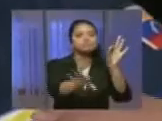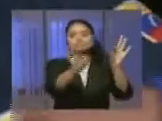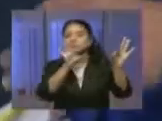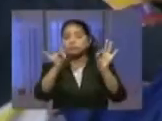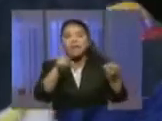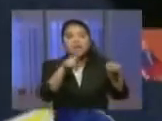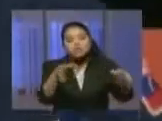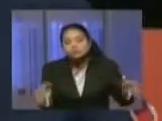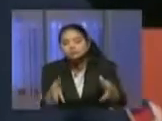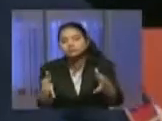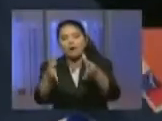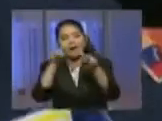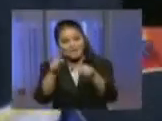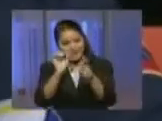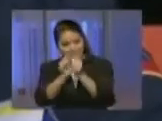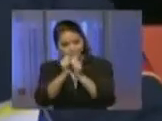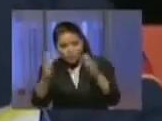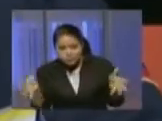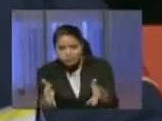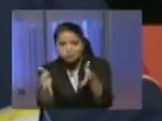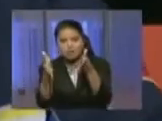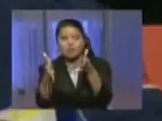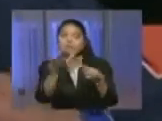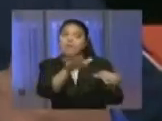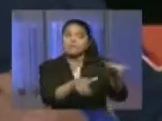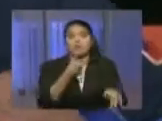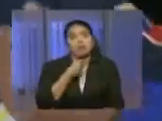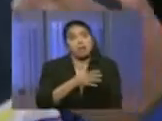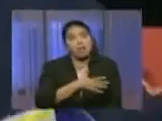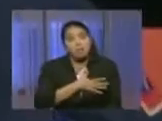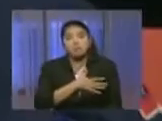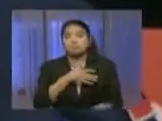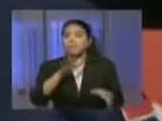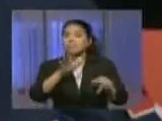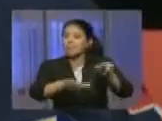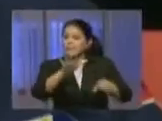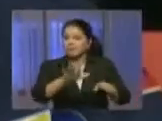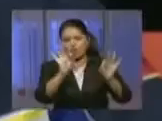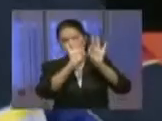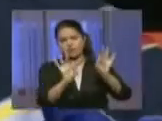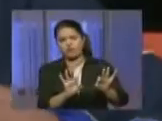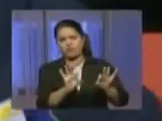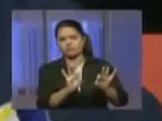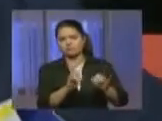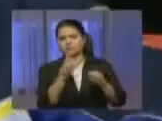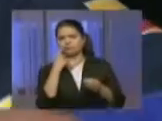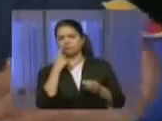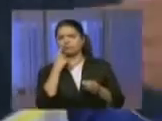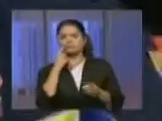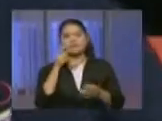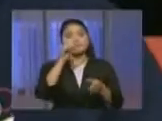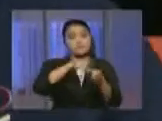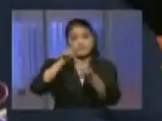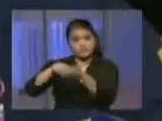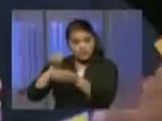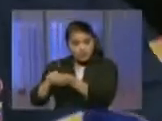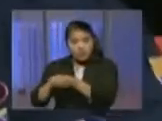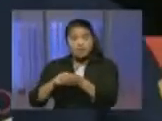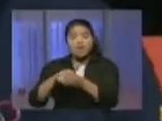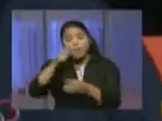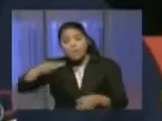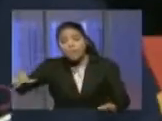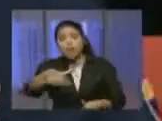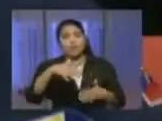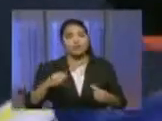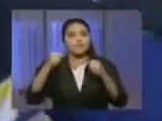formación como talentos deportivos de acuerdo a su vocación de acuerdo a sus condiciones físicas que eso nos permitirá tener un pueblo mucho más sano y porer un